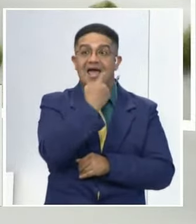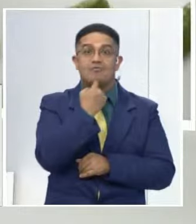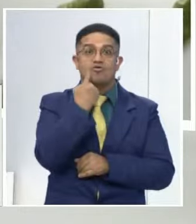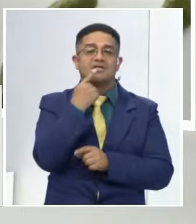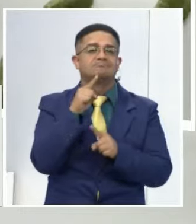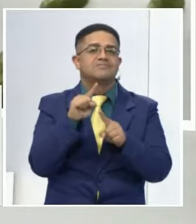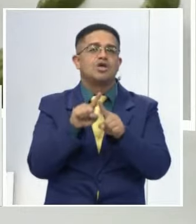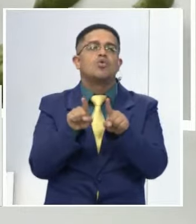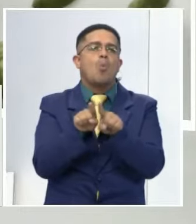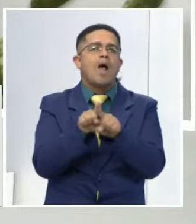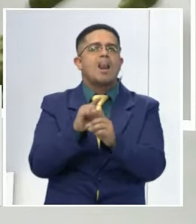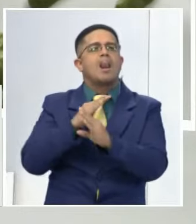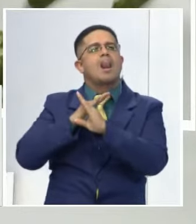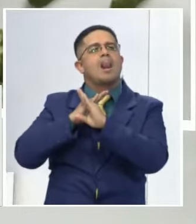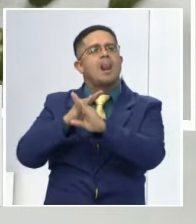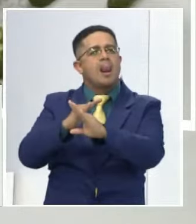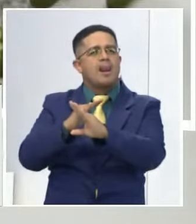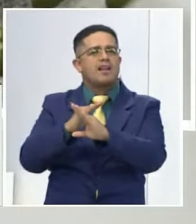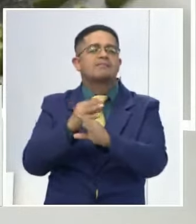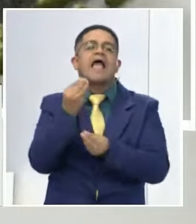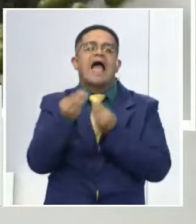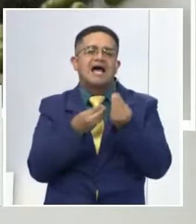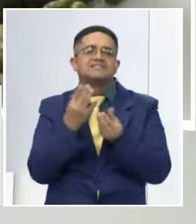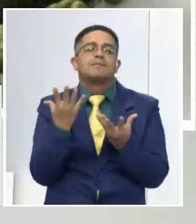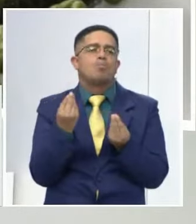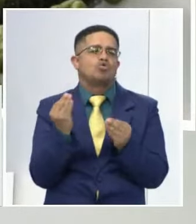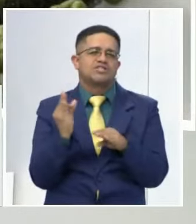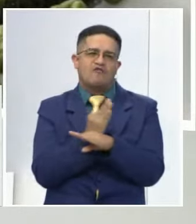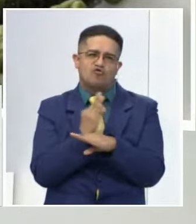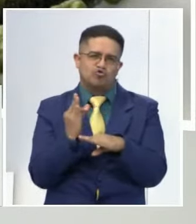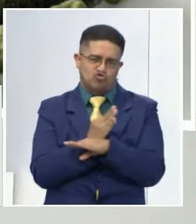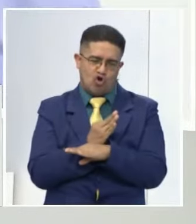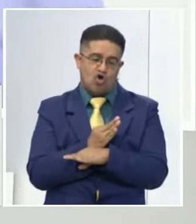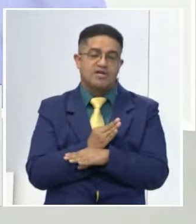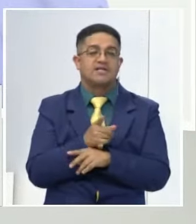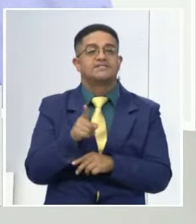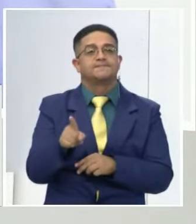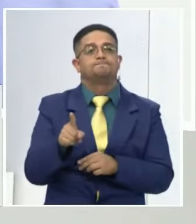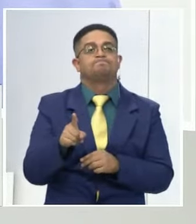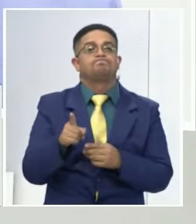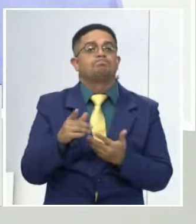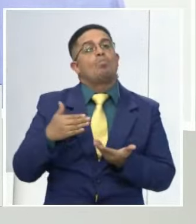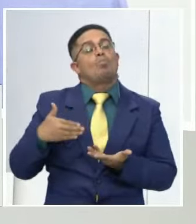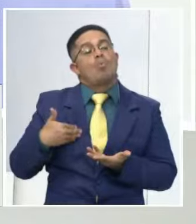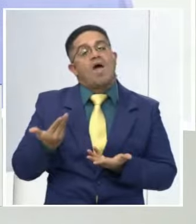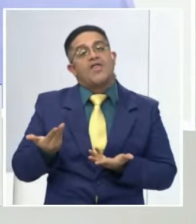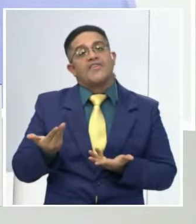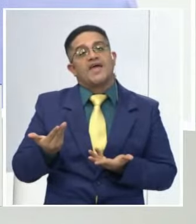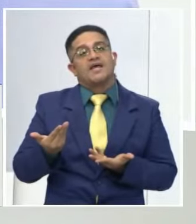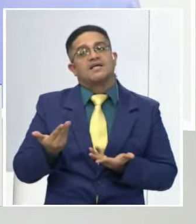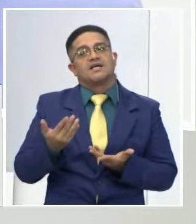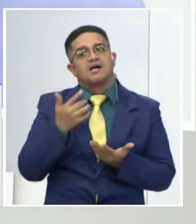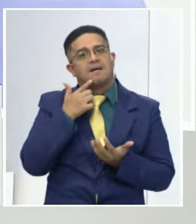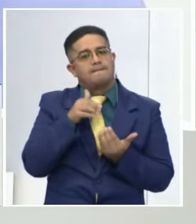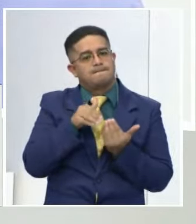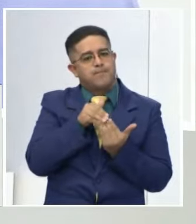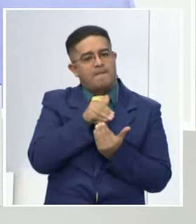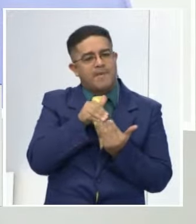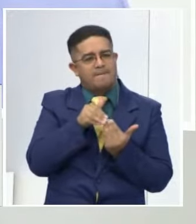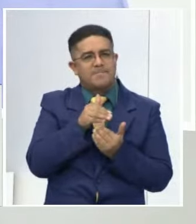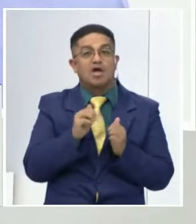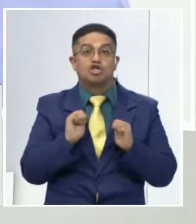órgano multitasking. ¿Qué significa esto? Ella es multitareas, ¿okay? Ella puede estar digiriendo los alimentos porque la